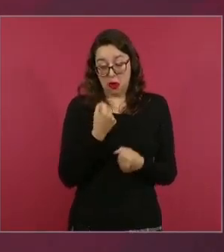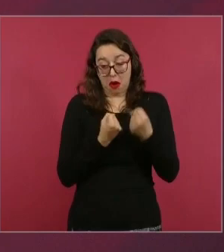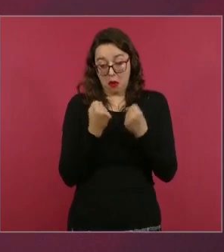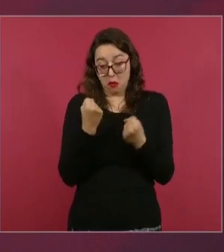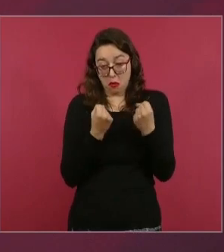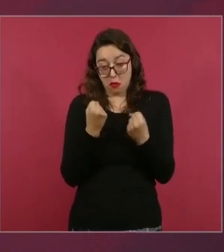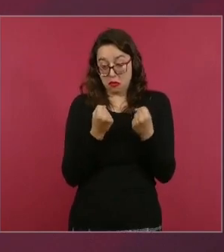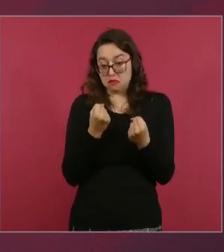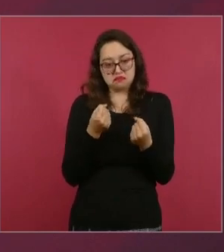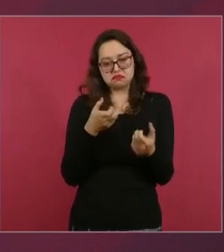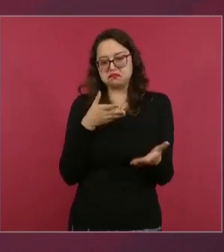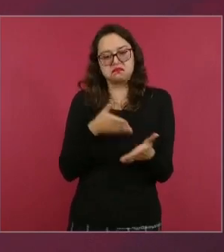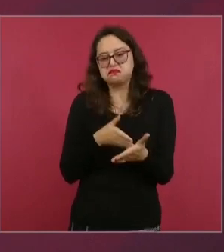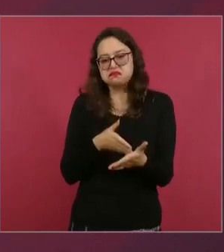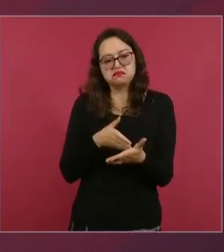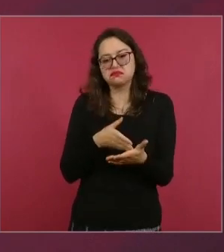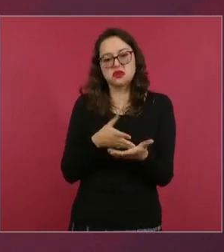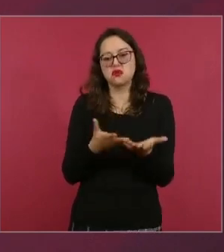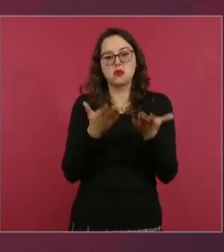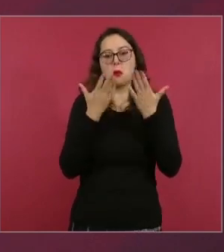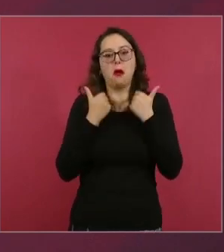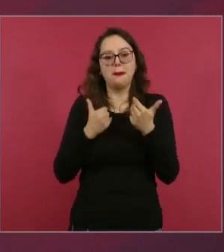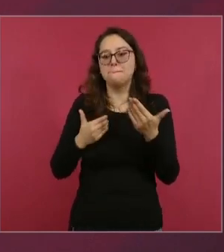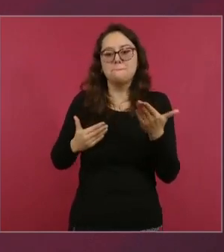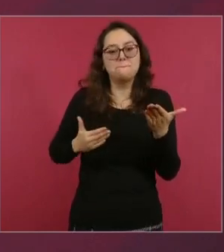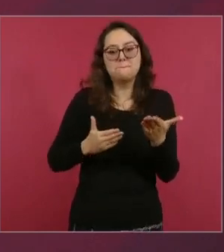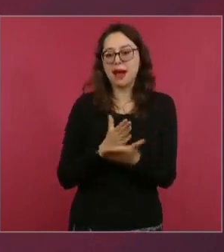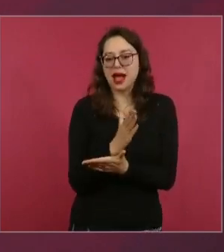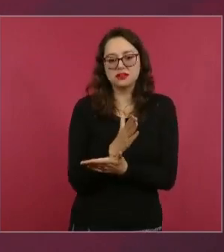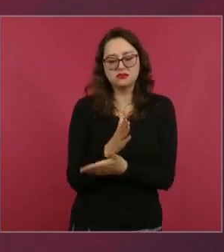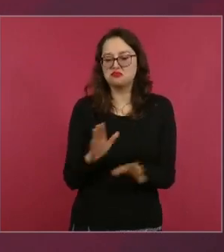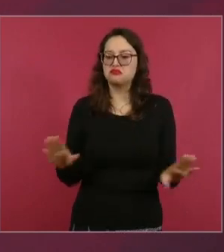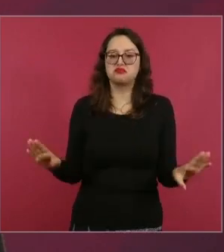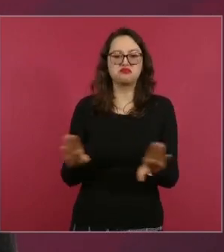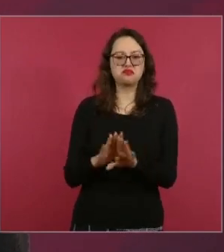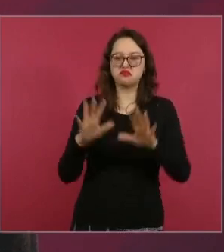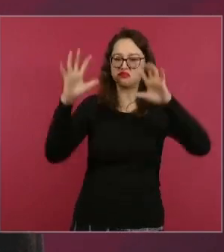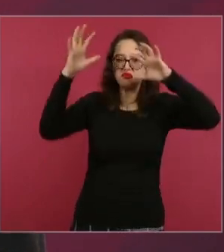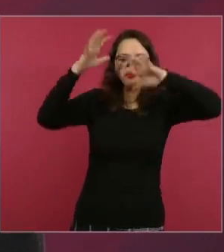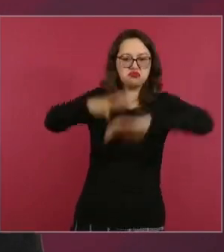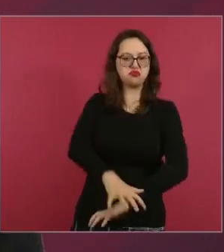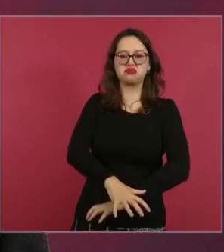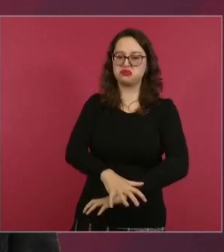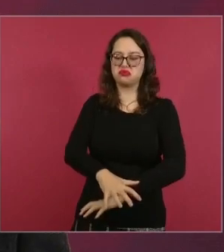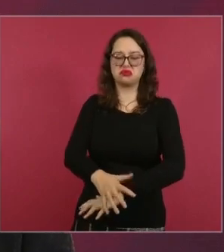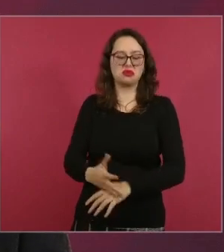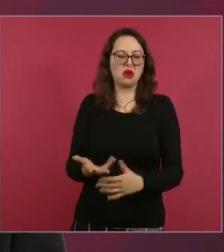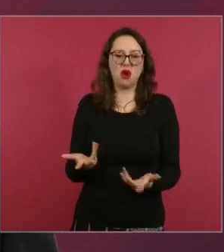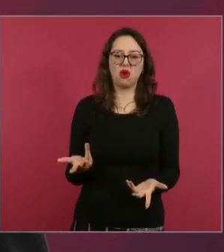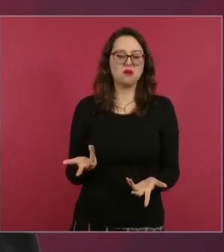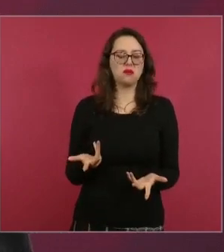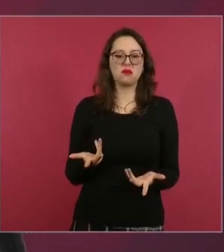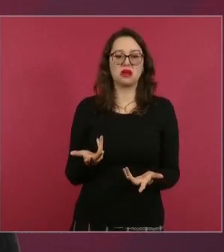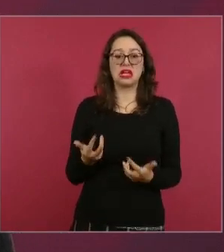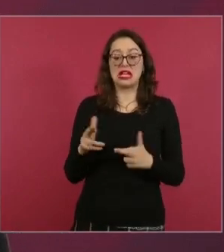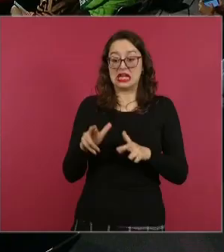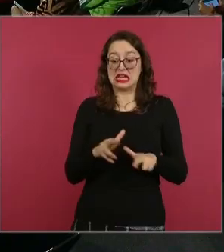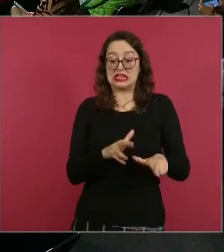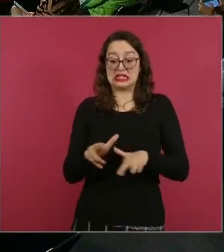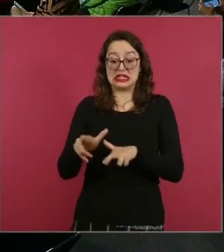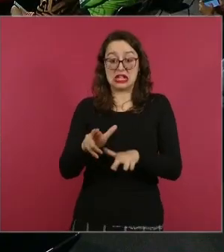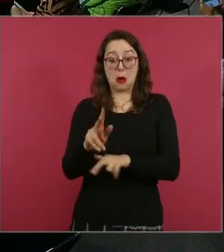no hubiésemos pasado este porque estaba completamente desbordado el río